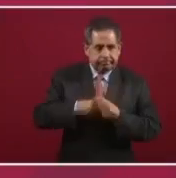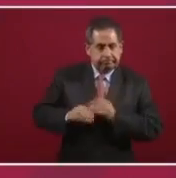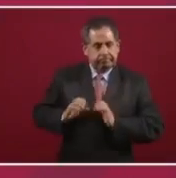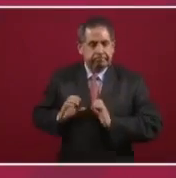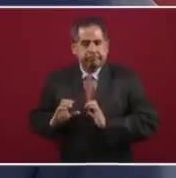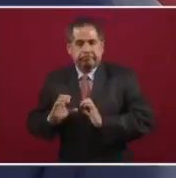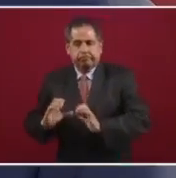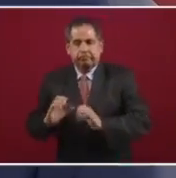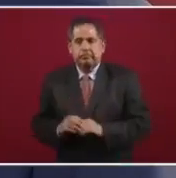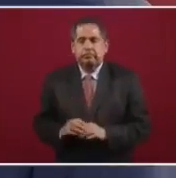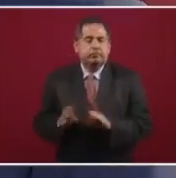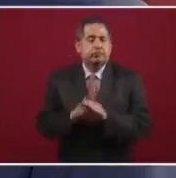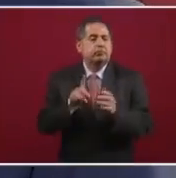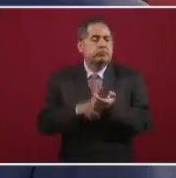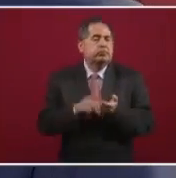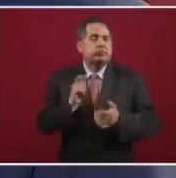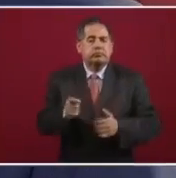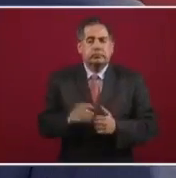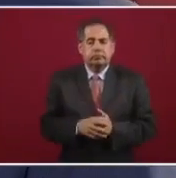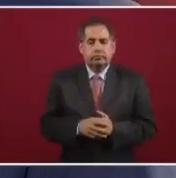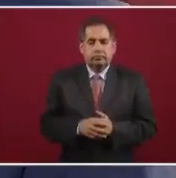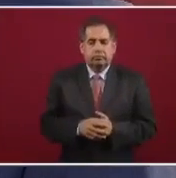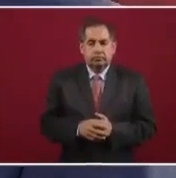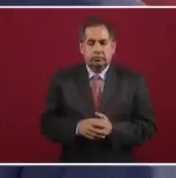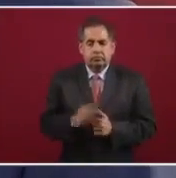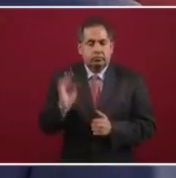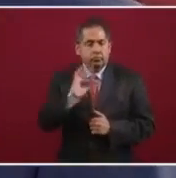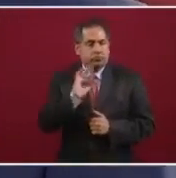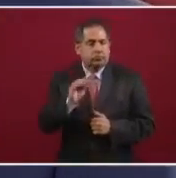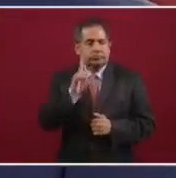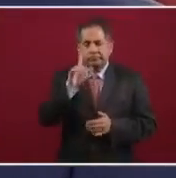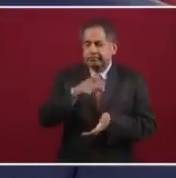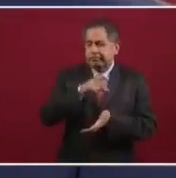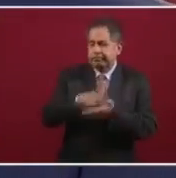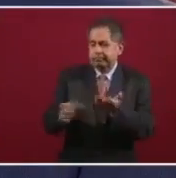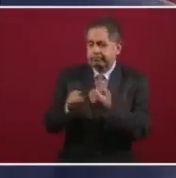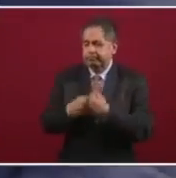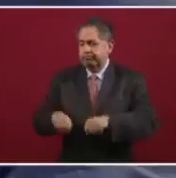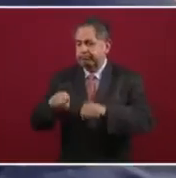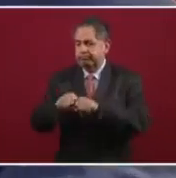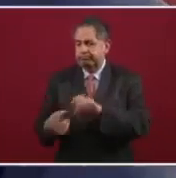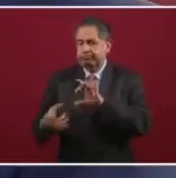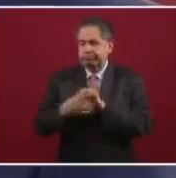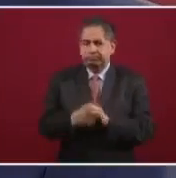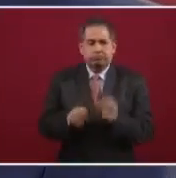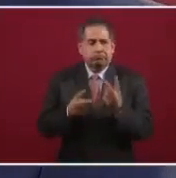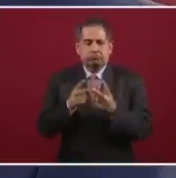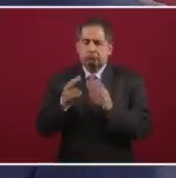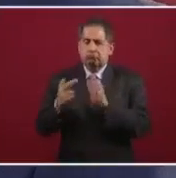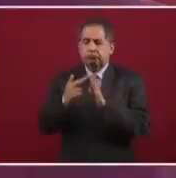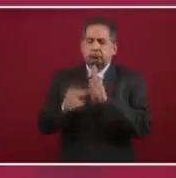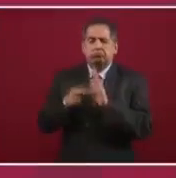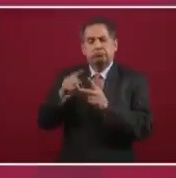protegidos. Es como si se hubiese comprado un seguro con estas dos medidas,